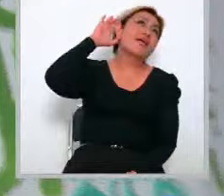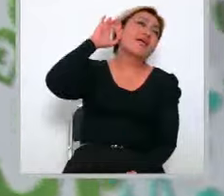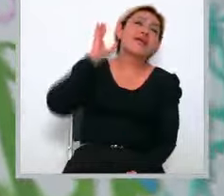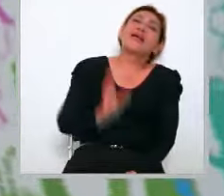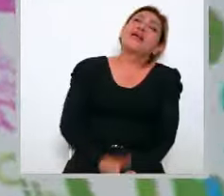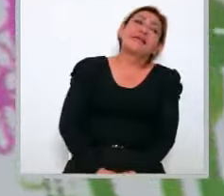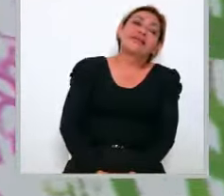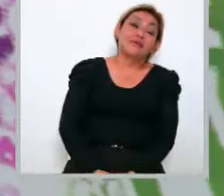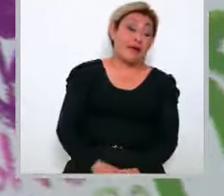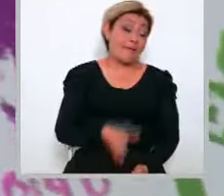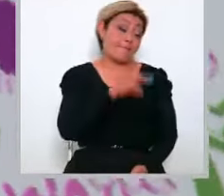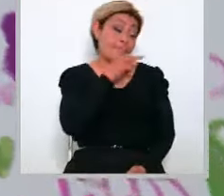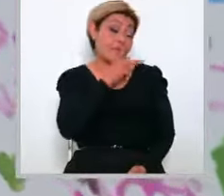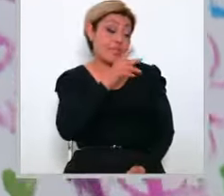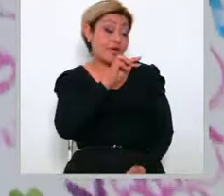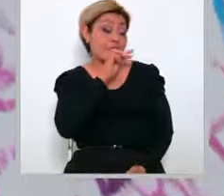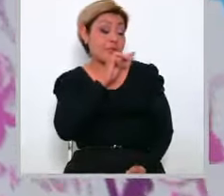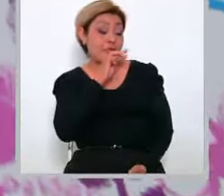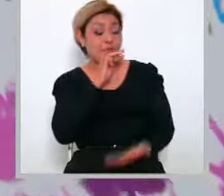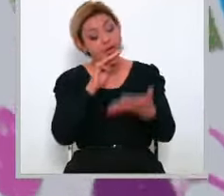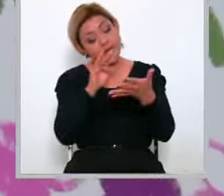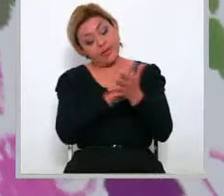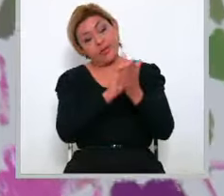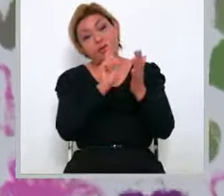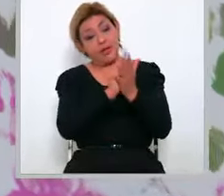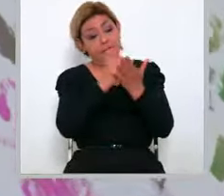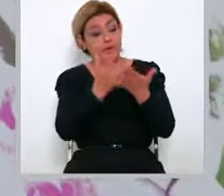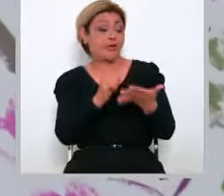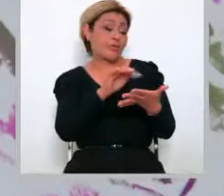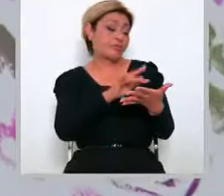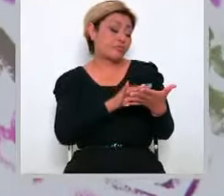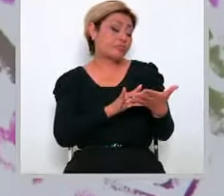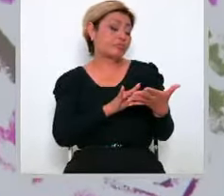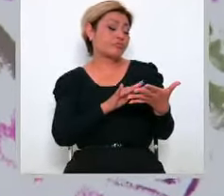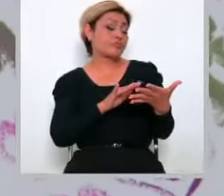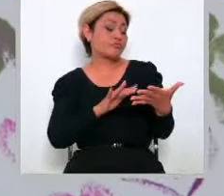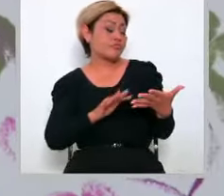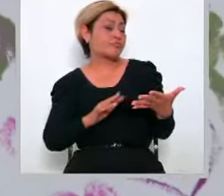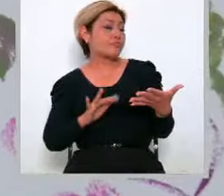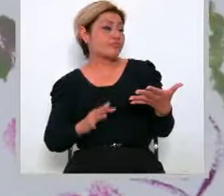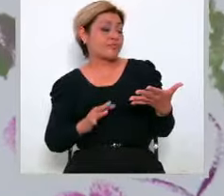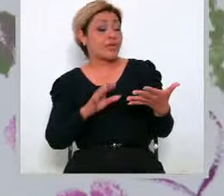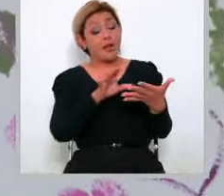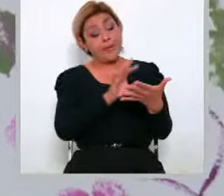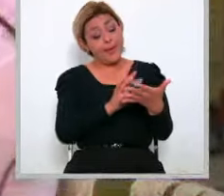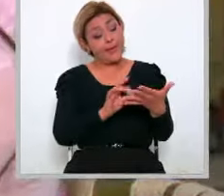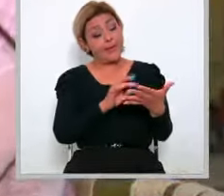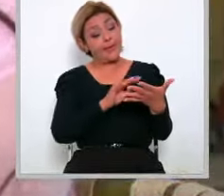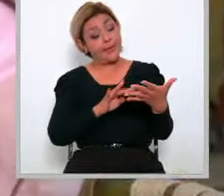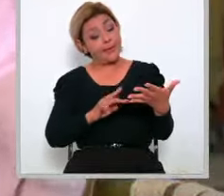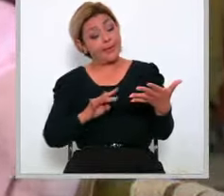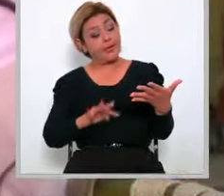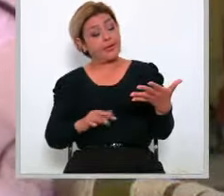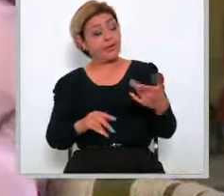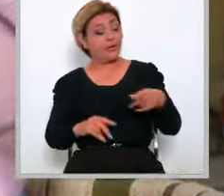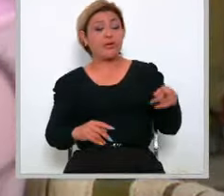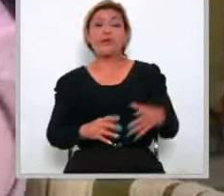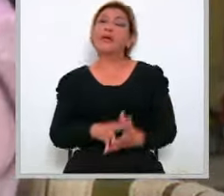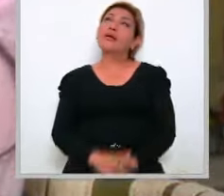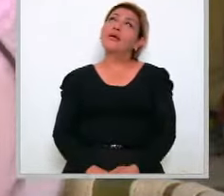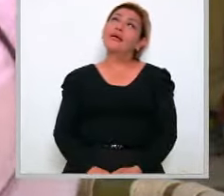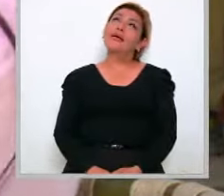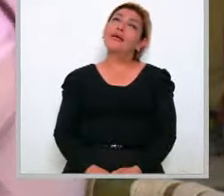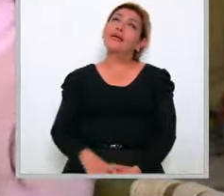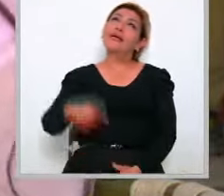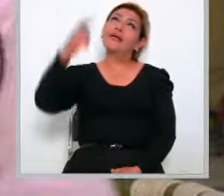niños tengan el hábito por la lectura, de que con el paso del tiempo los niños ya no estemos ahí como detrás de ellos diciéndoles